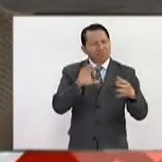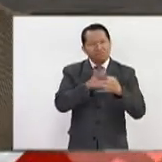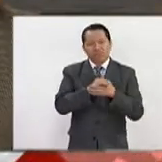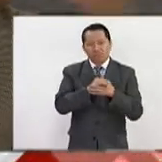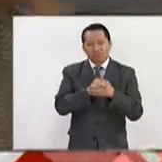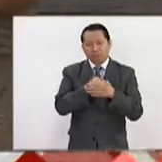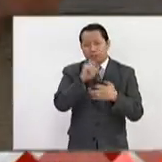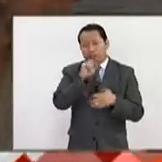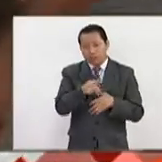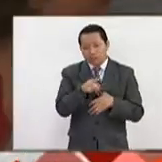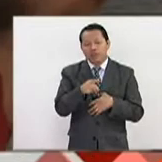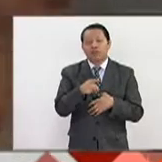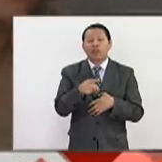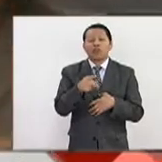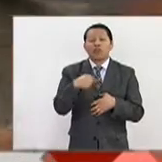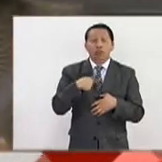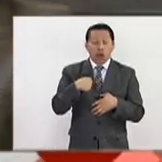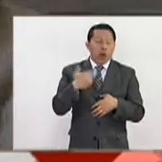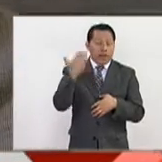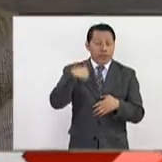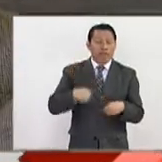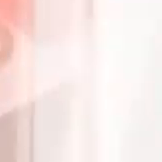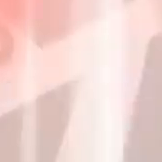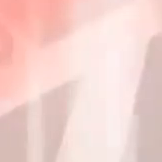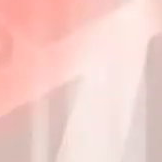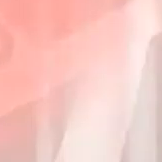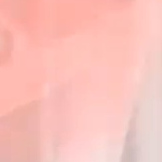además profundos, donde viví 4 años.